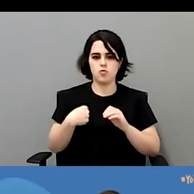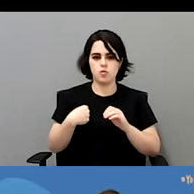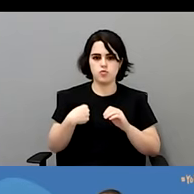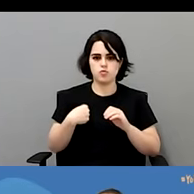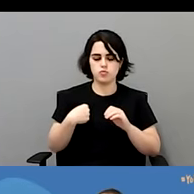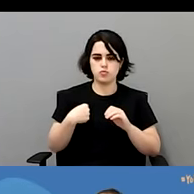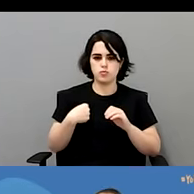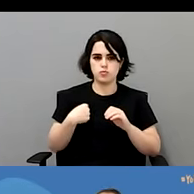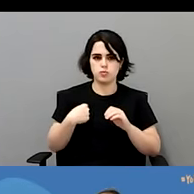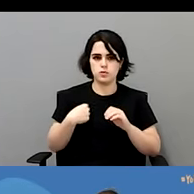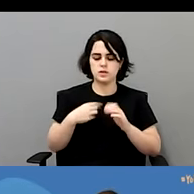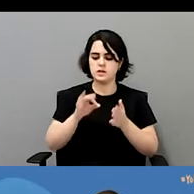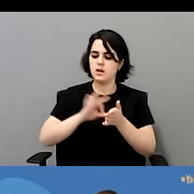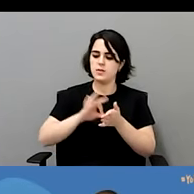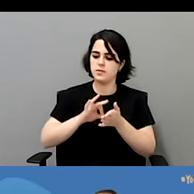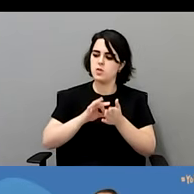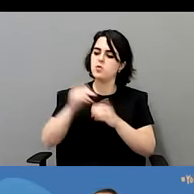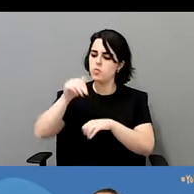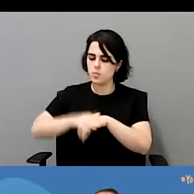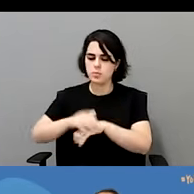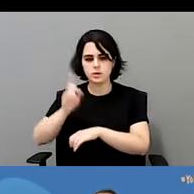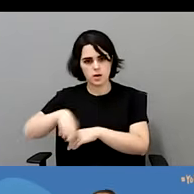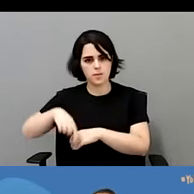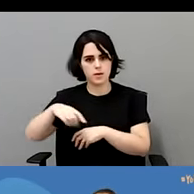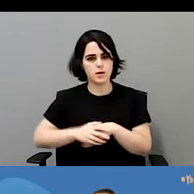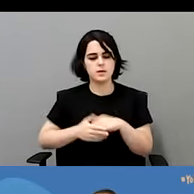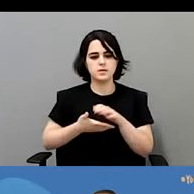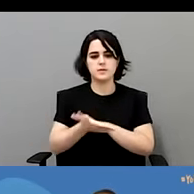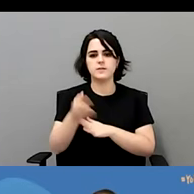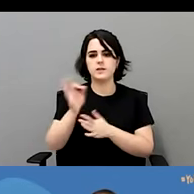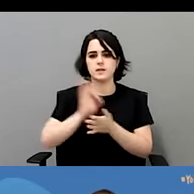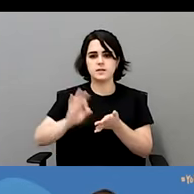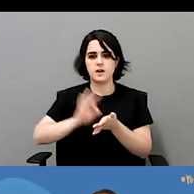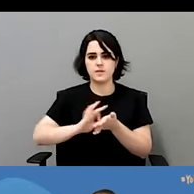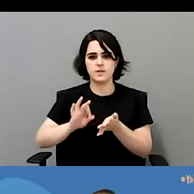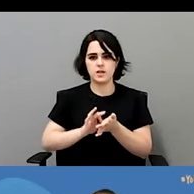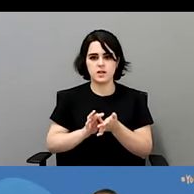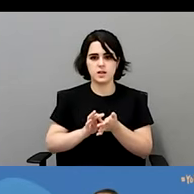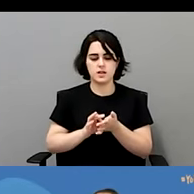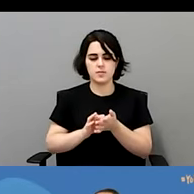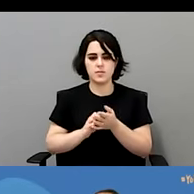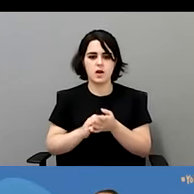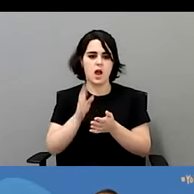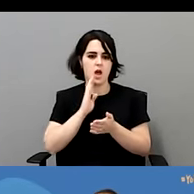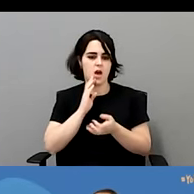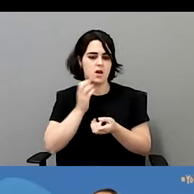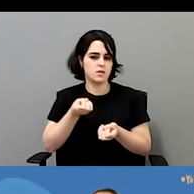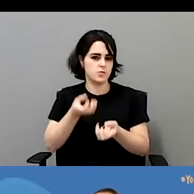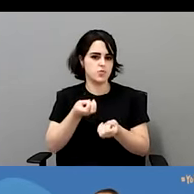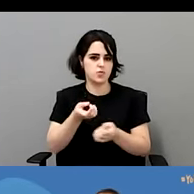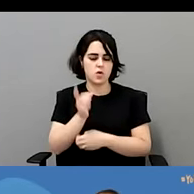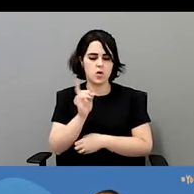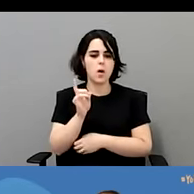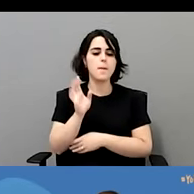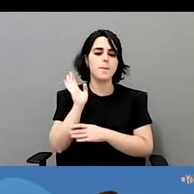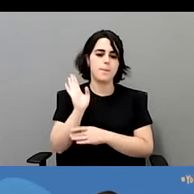al servicio. Un servicio que no lo he mencionado, pero